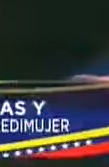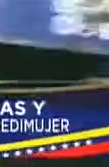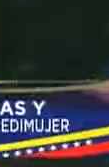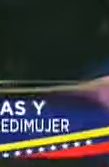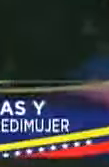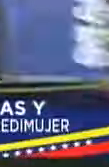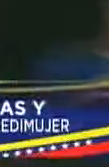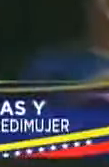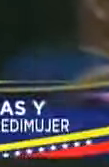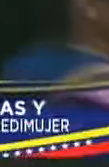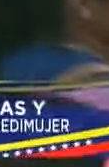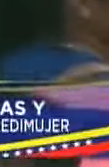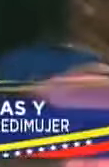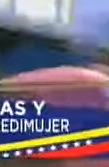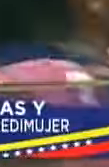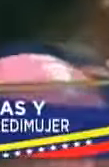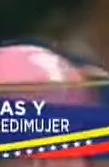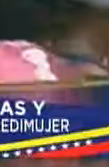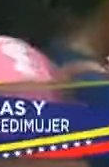¡Mujer hermosa!